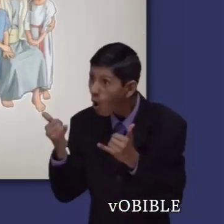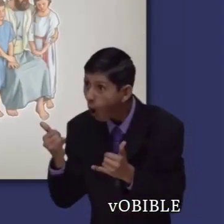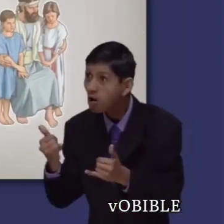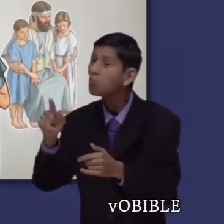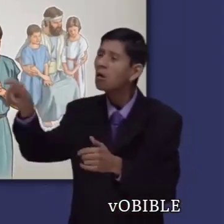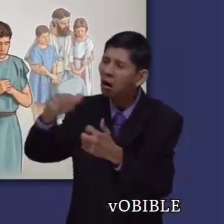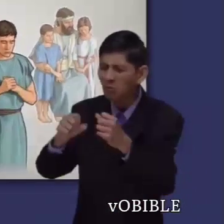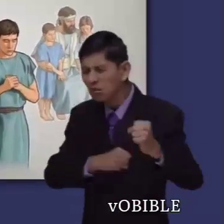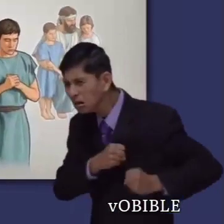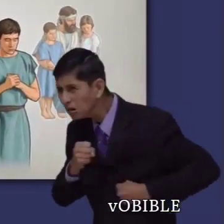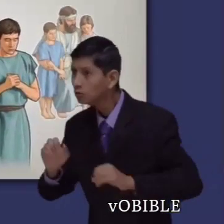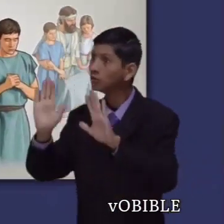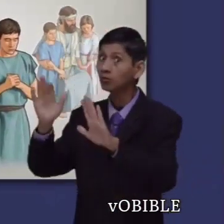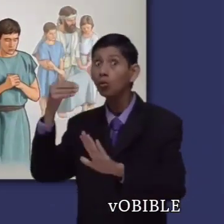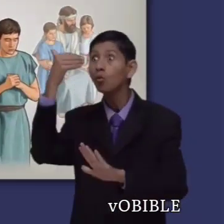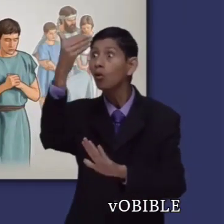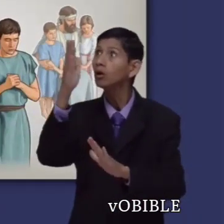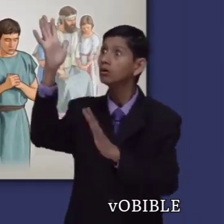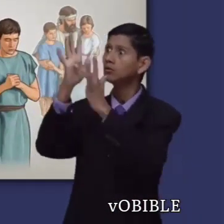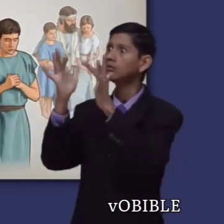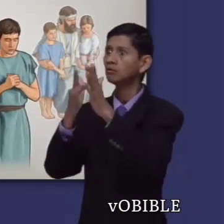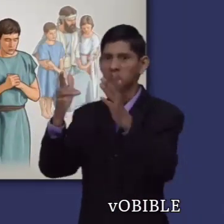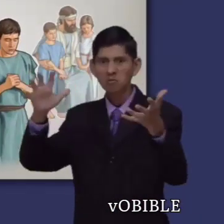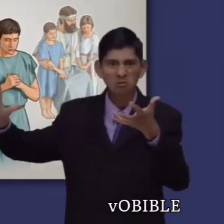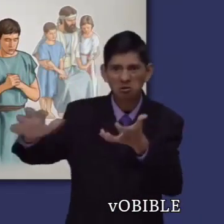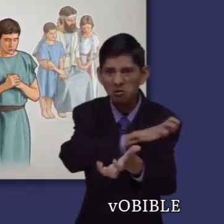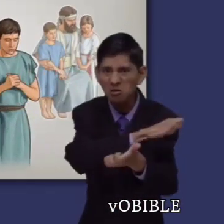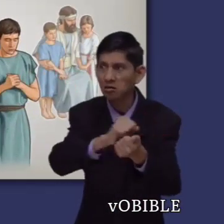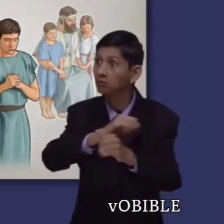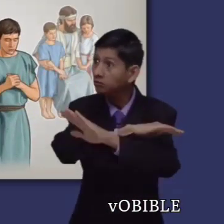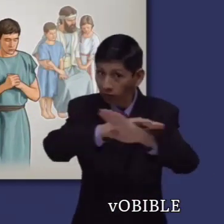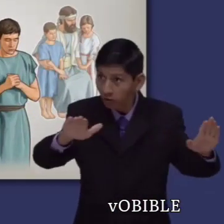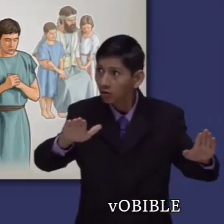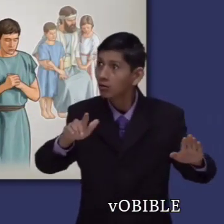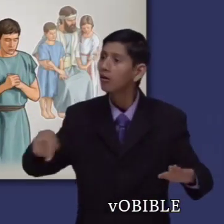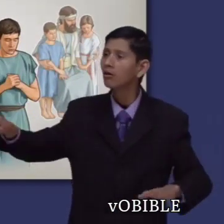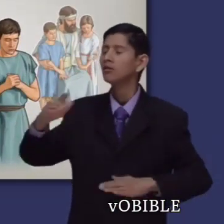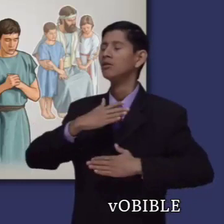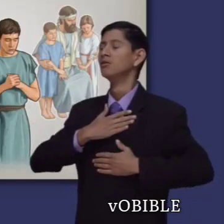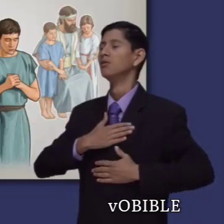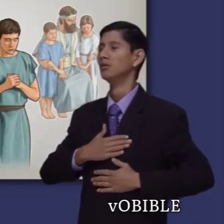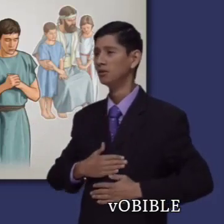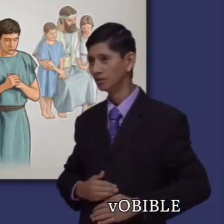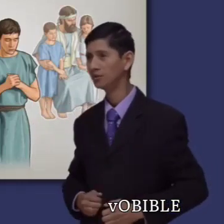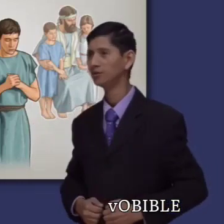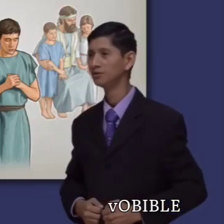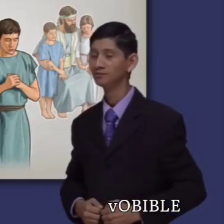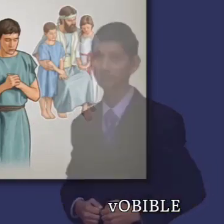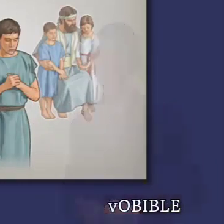sufriendo dejarán de hacerlo cuando Cristo, el glorioso Rey del reino, venga a destruir a los enemigos de Dios.